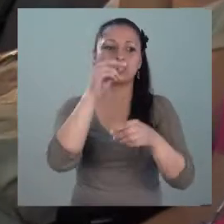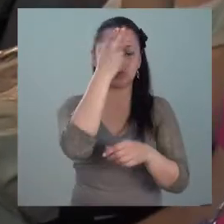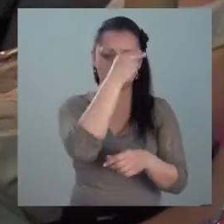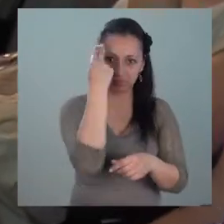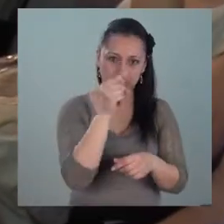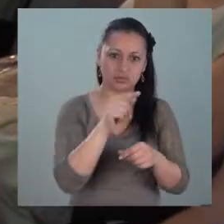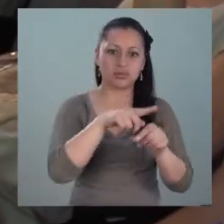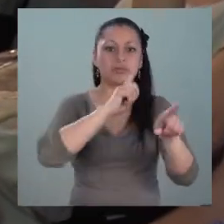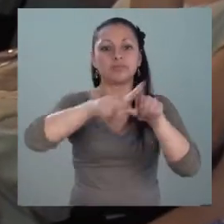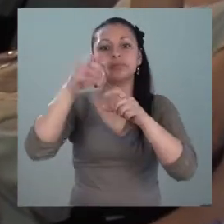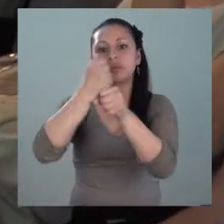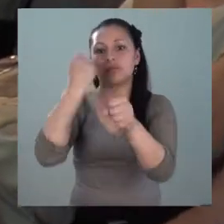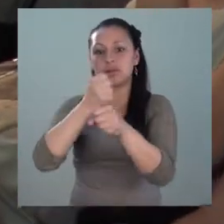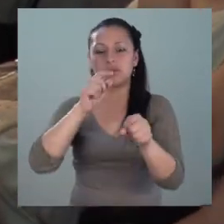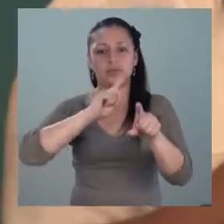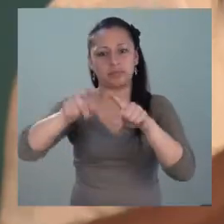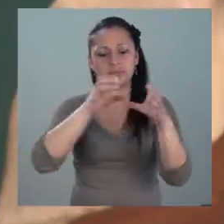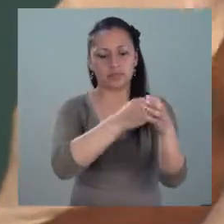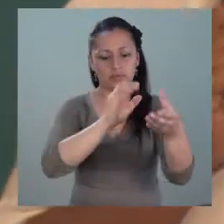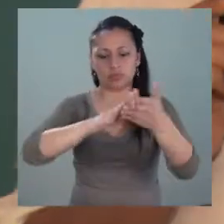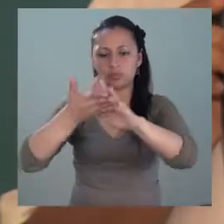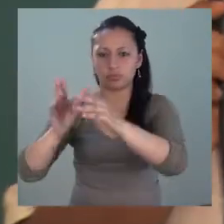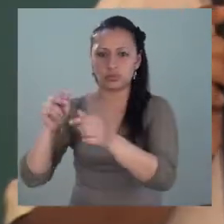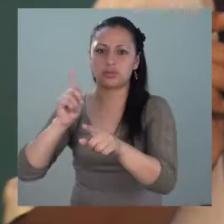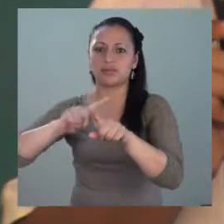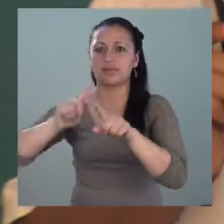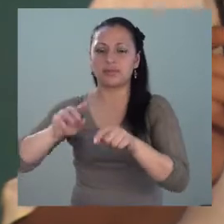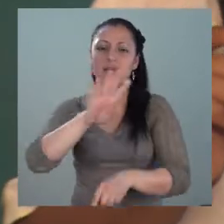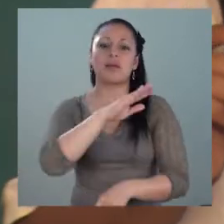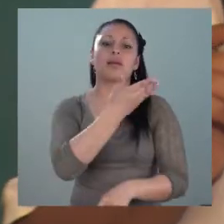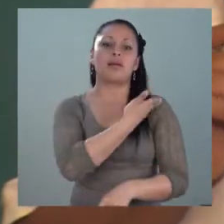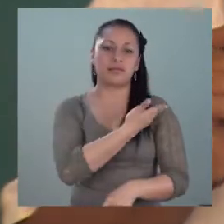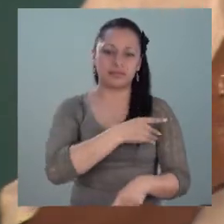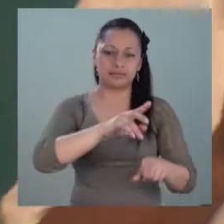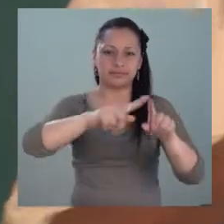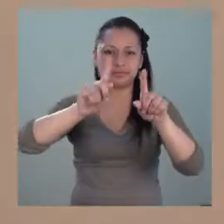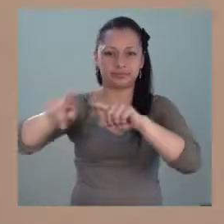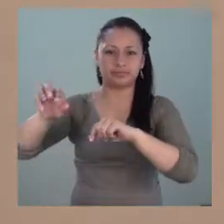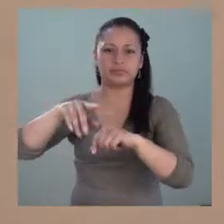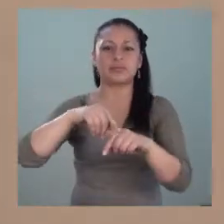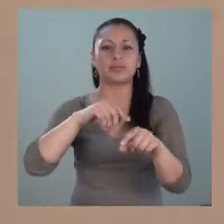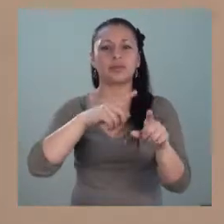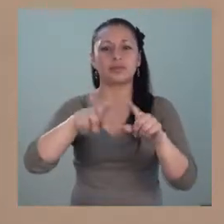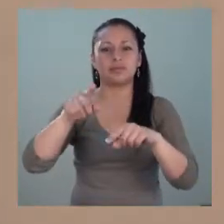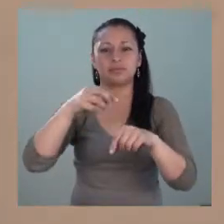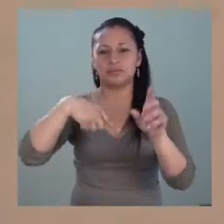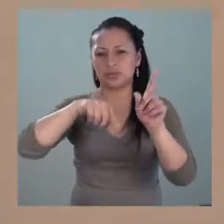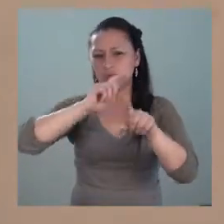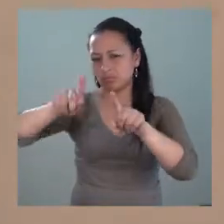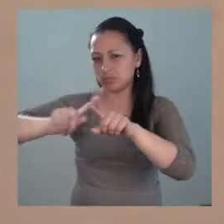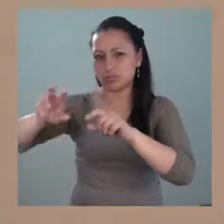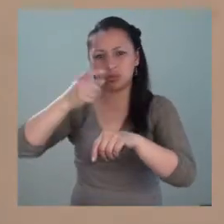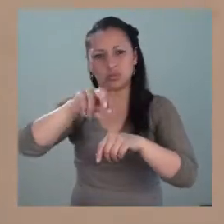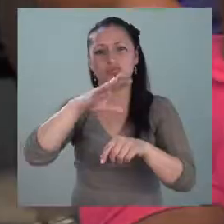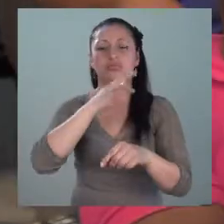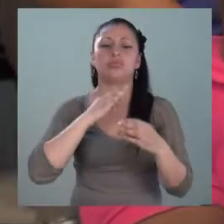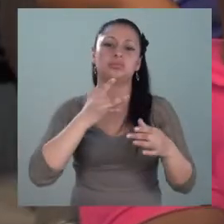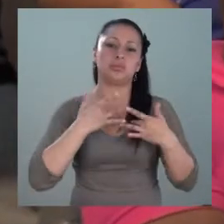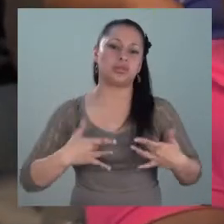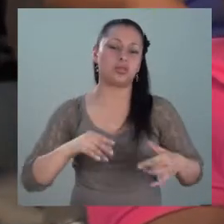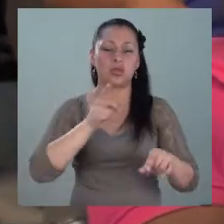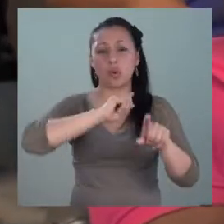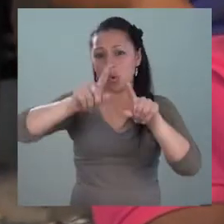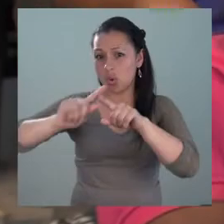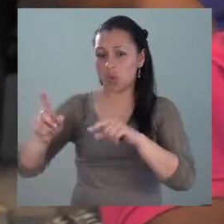Hospital, sindicato, trabajadores e igualmente gremios, consejos comunitarios, alcaldía, personería, veeduría en salud y demás estamentos, además